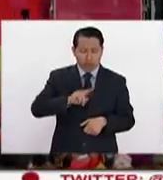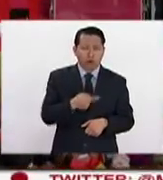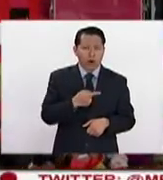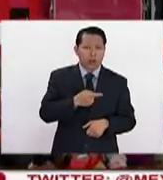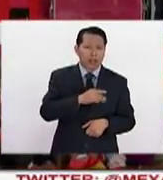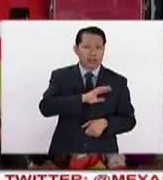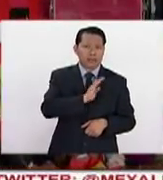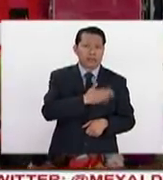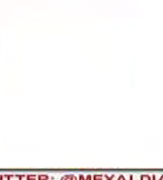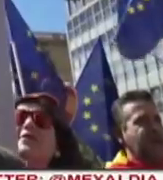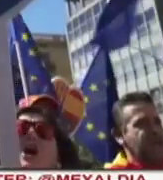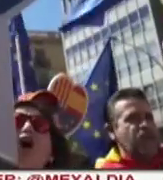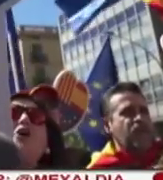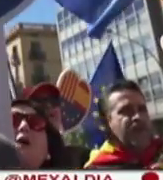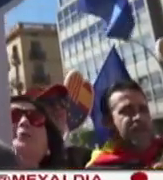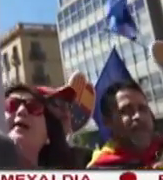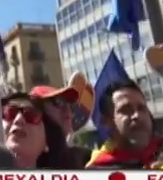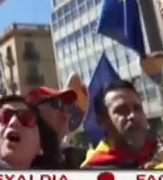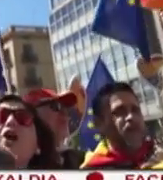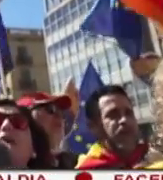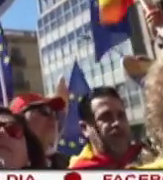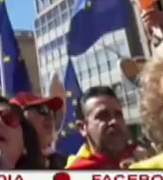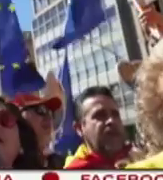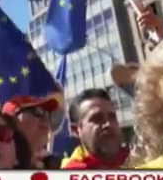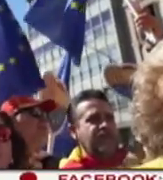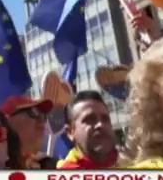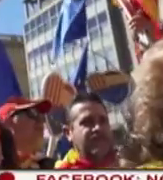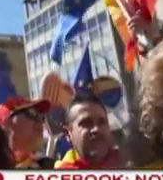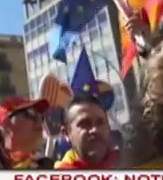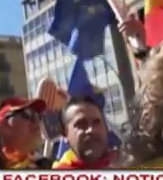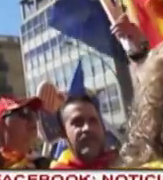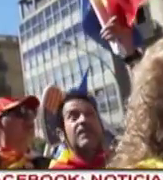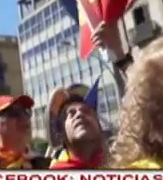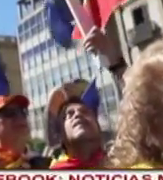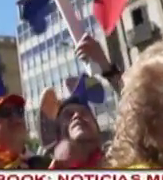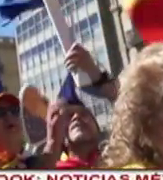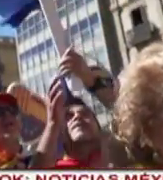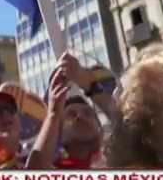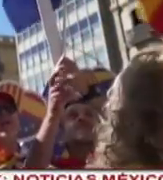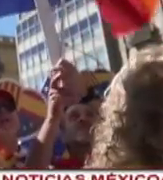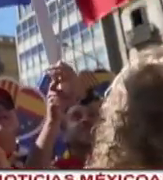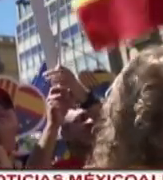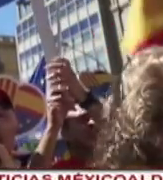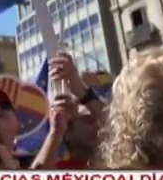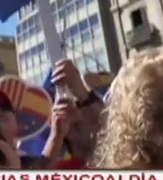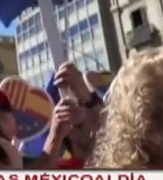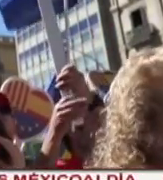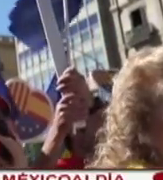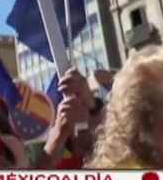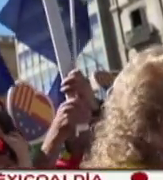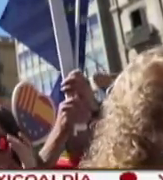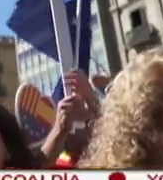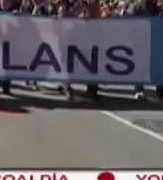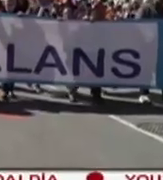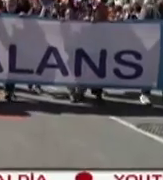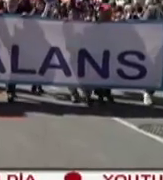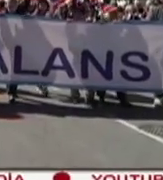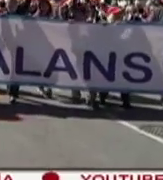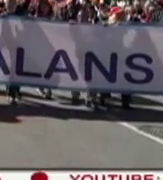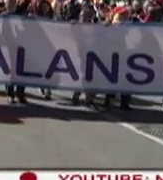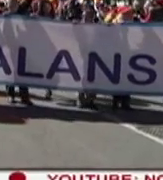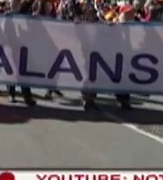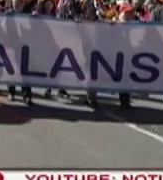catalán". Soy español, español, catalán. Yo soy español, español, catalán.